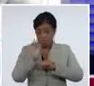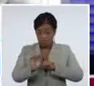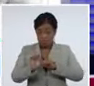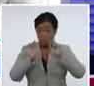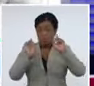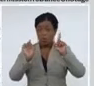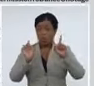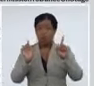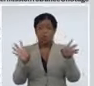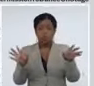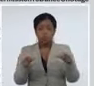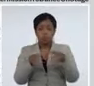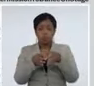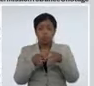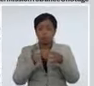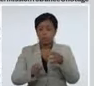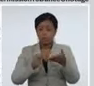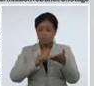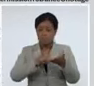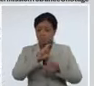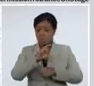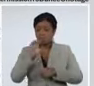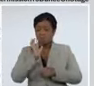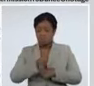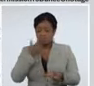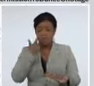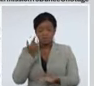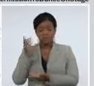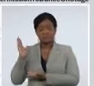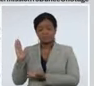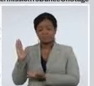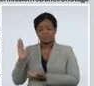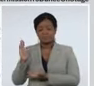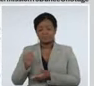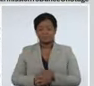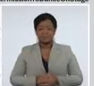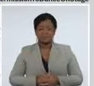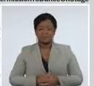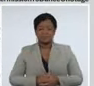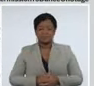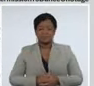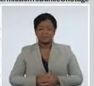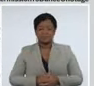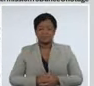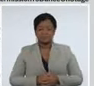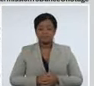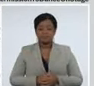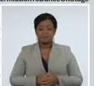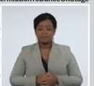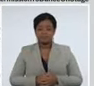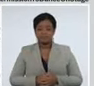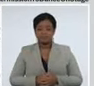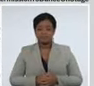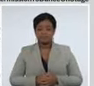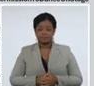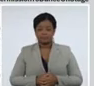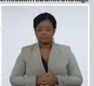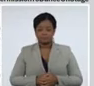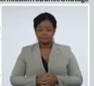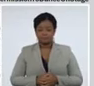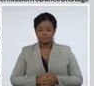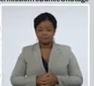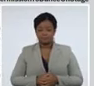Palacio de Convenciones. Ahí lo tienen ustedes, el tuit de Díaz-Canel, realizando el segundo pleno central del